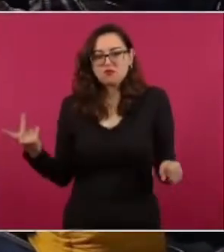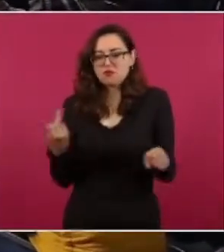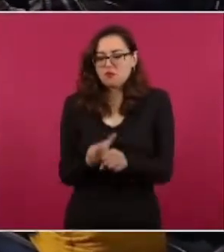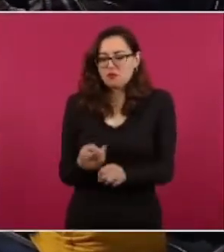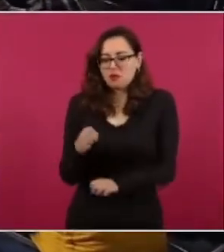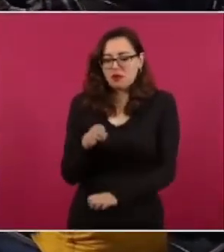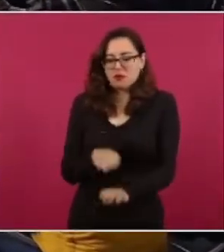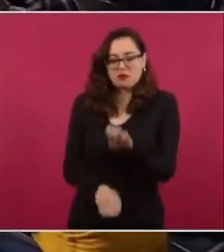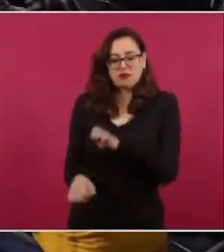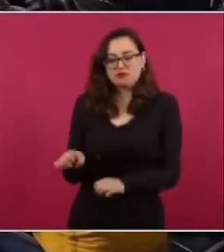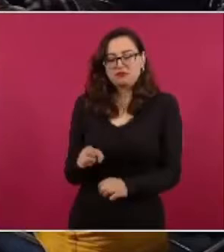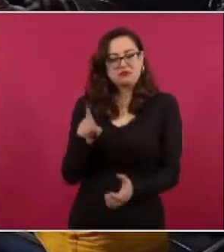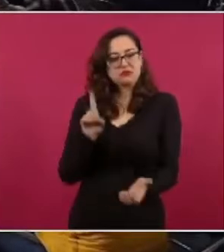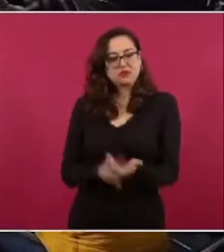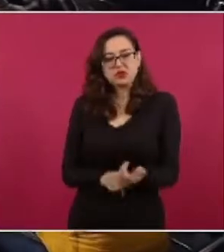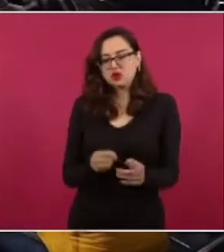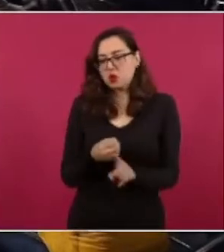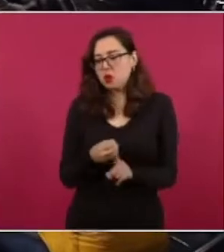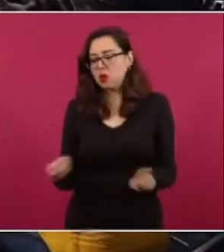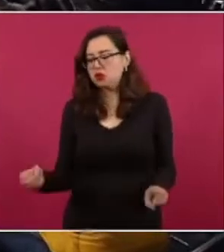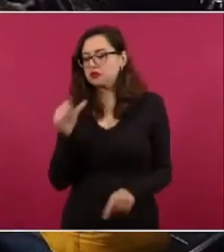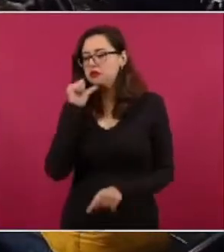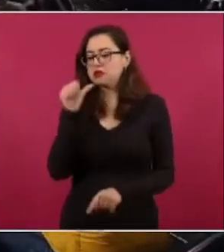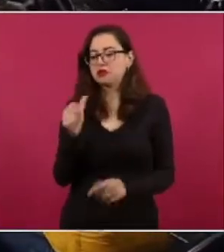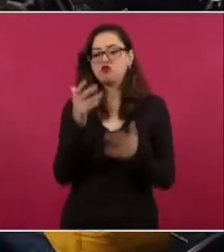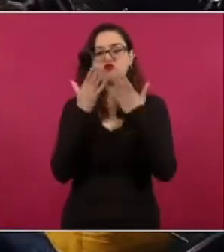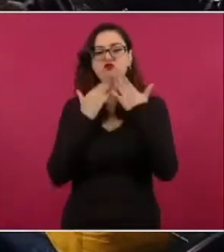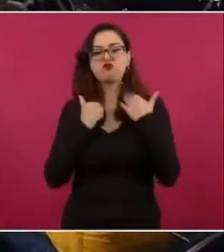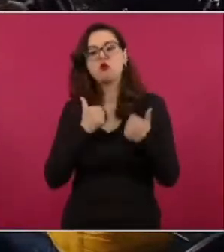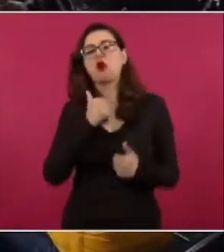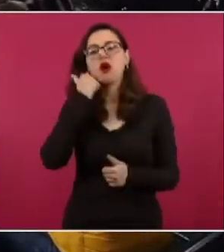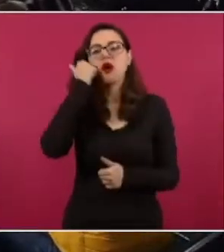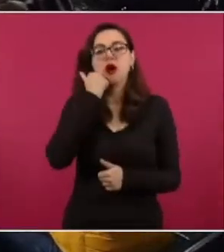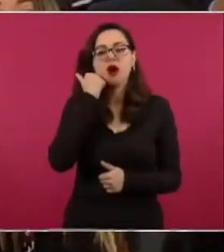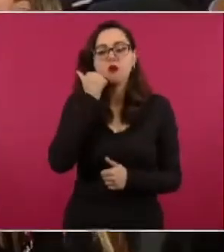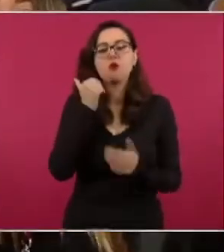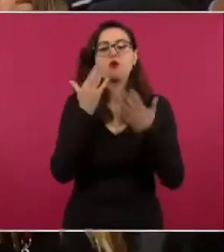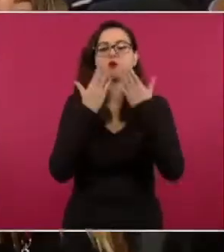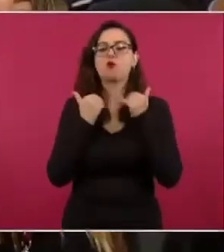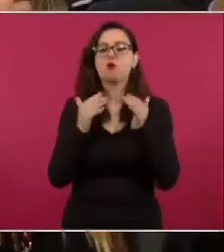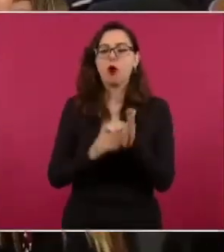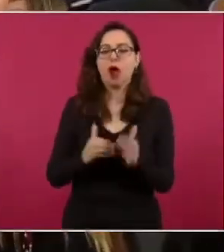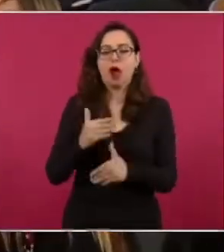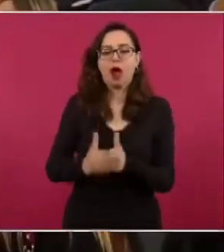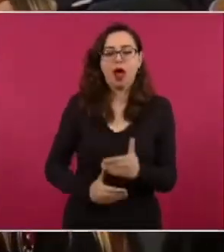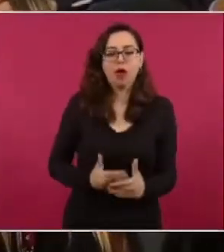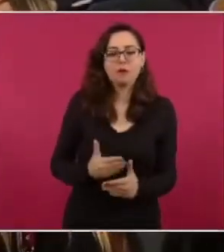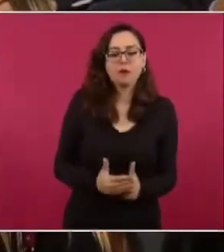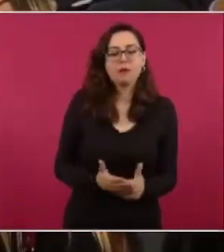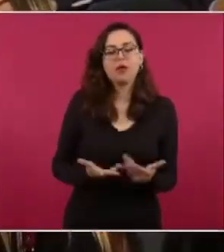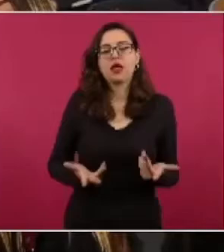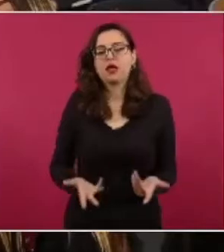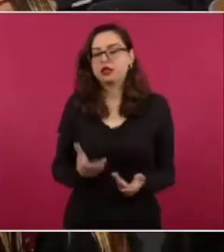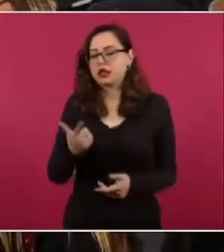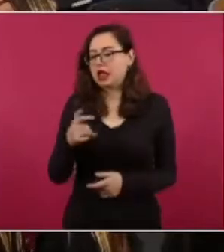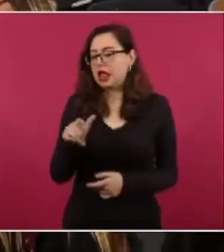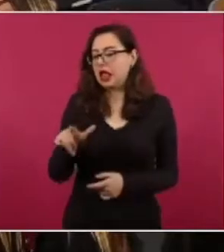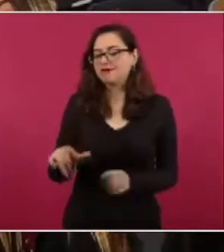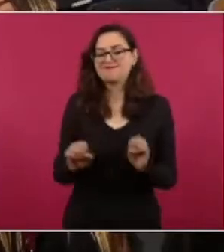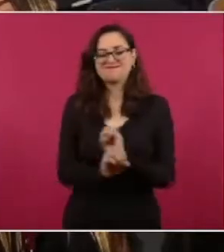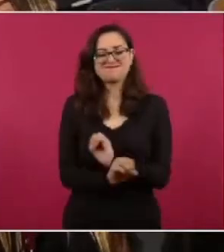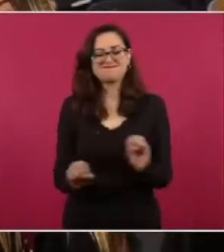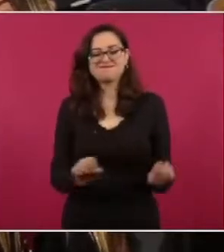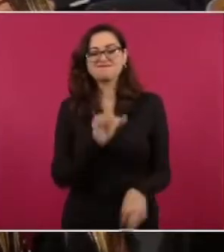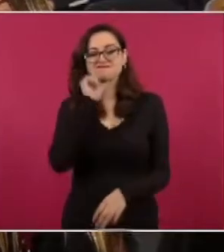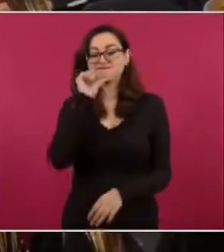un desorden. No hay jabón, no hay papel en los baños, tampoco hay gel. En el SAT, por ejemplo, encontraron que los productos